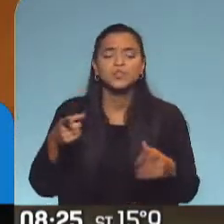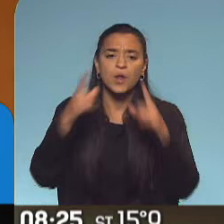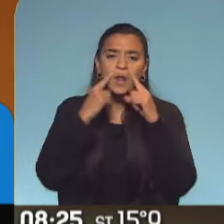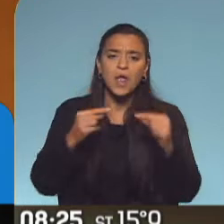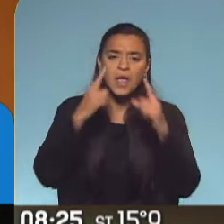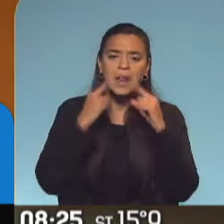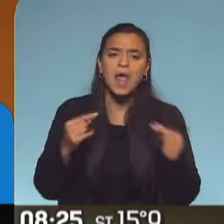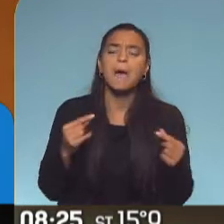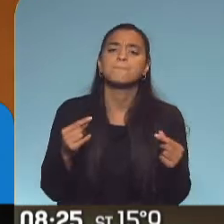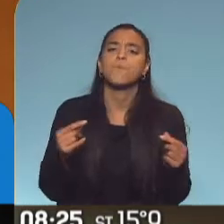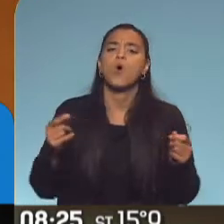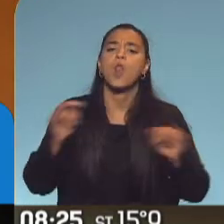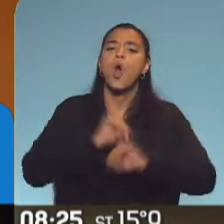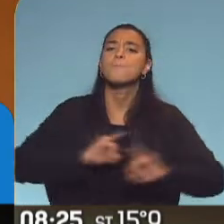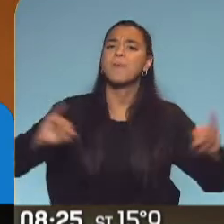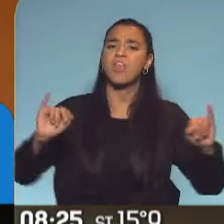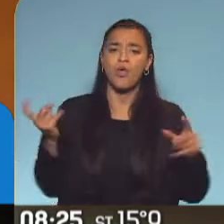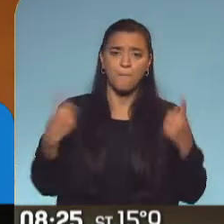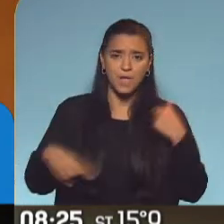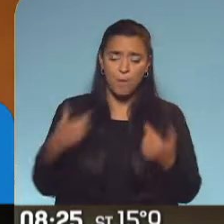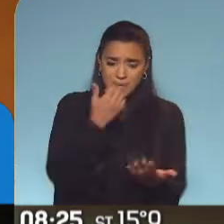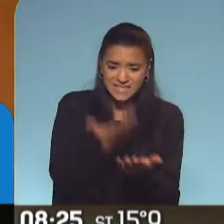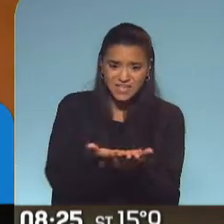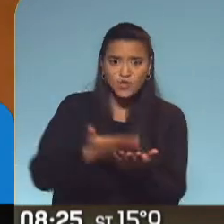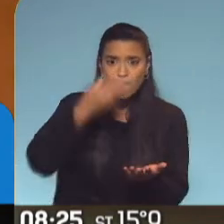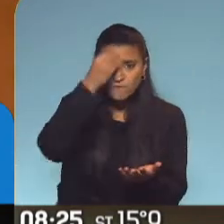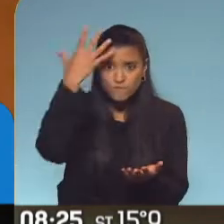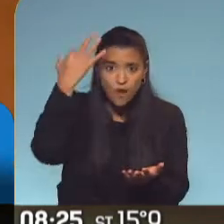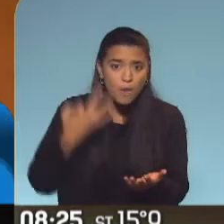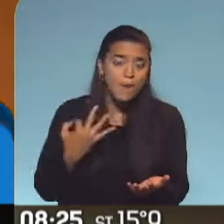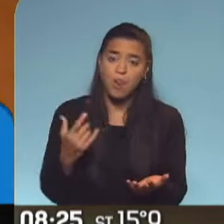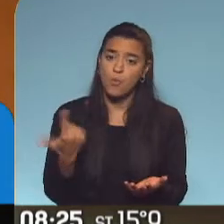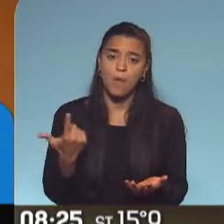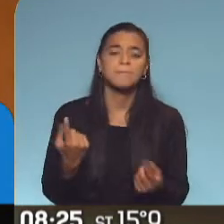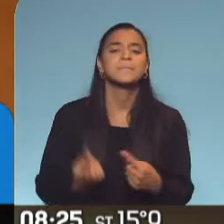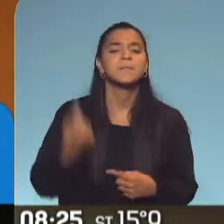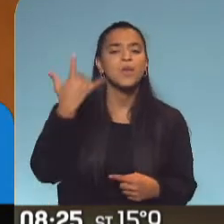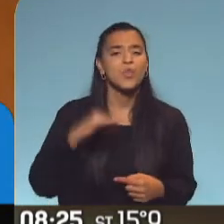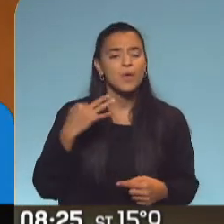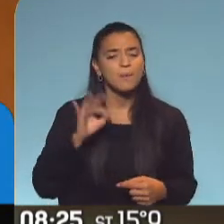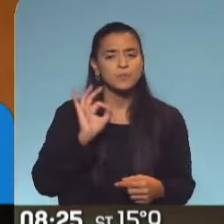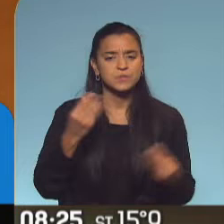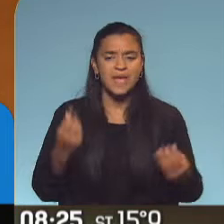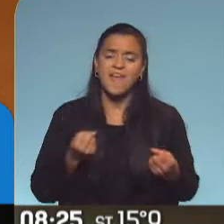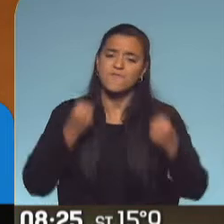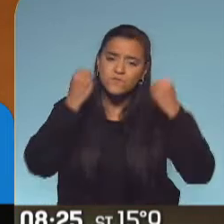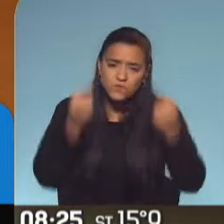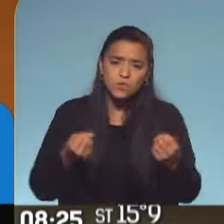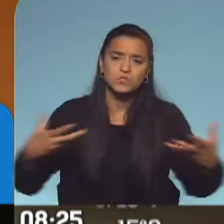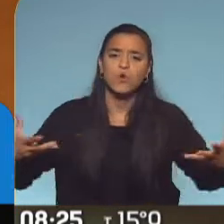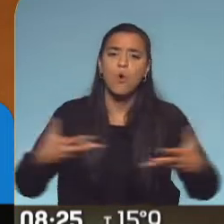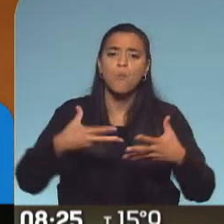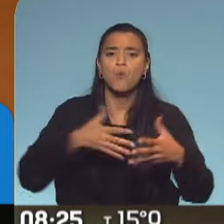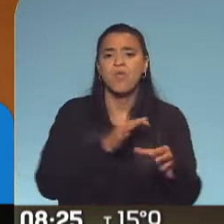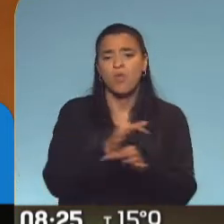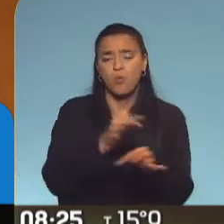hay presentaciones formales, ¿no? Y creo que primero tenemos que ser conscientes del enorme esfuerzo que ha llevado adelante nuestra comunidad